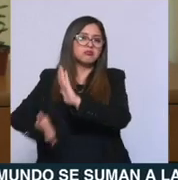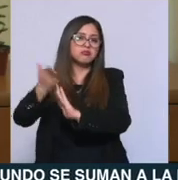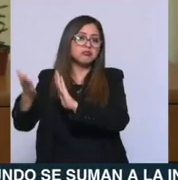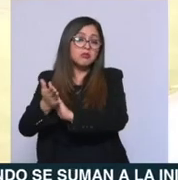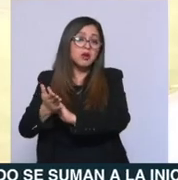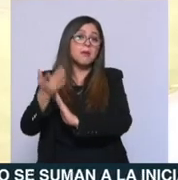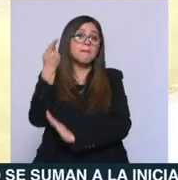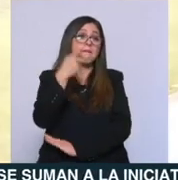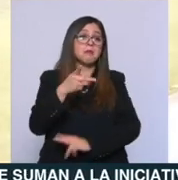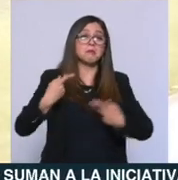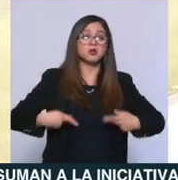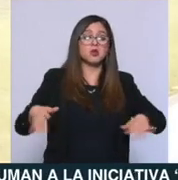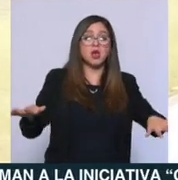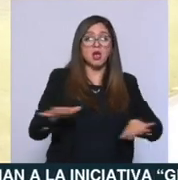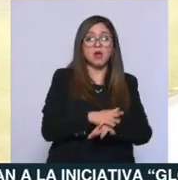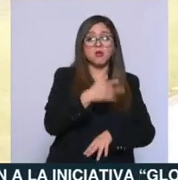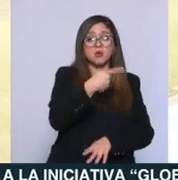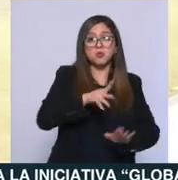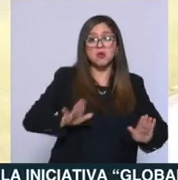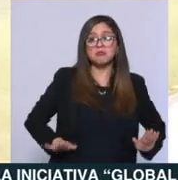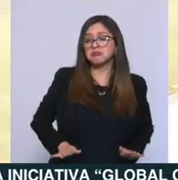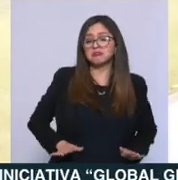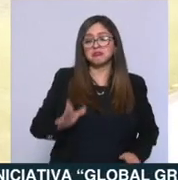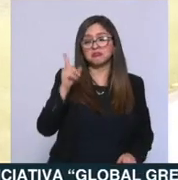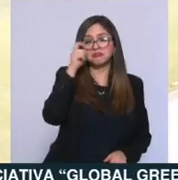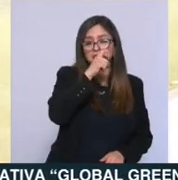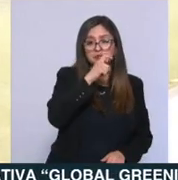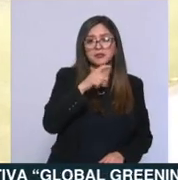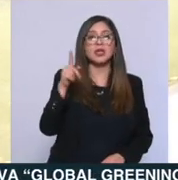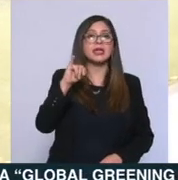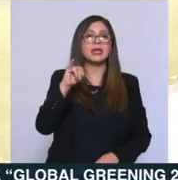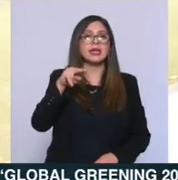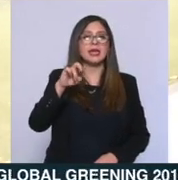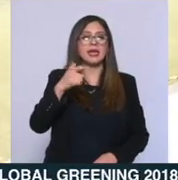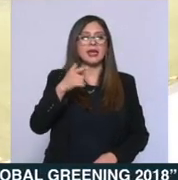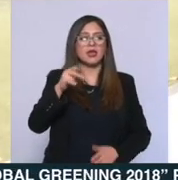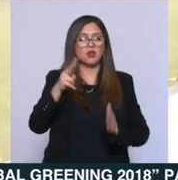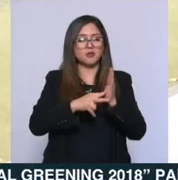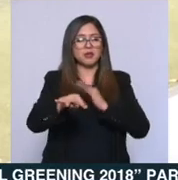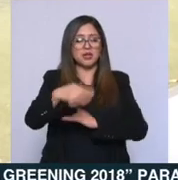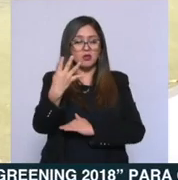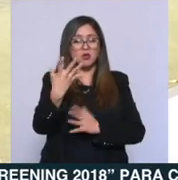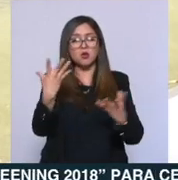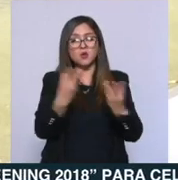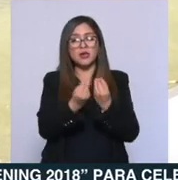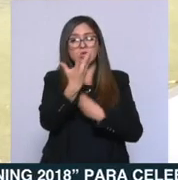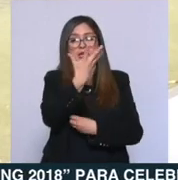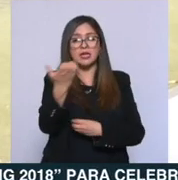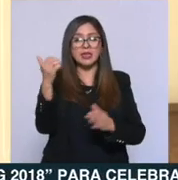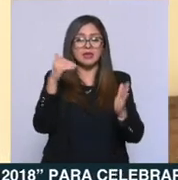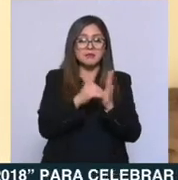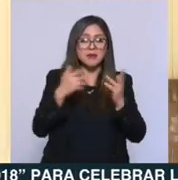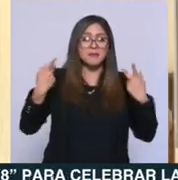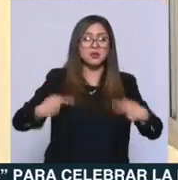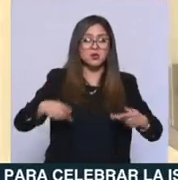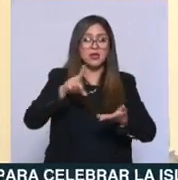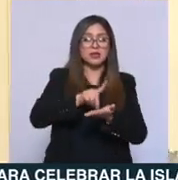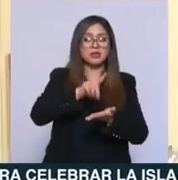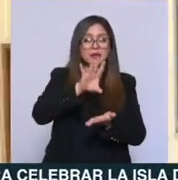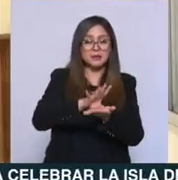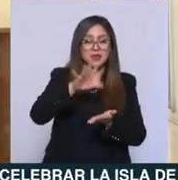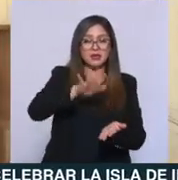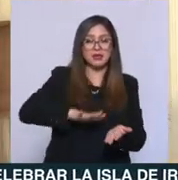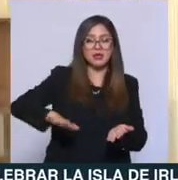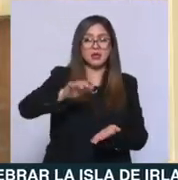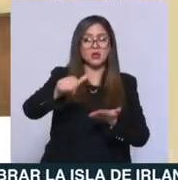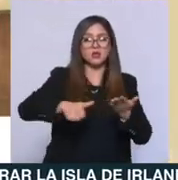actitud. Datos del INEGI 2014 revelan que hay aproximadamente 500,000 personas con discapacidad en la Ciudad de